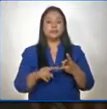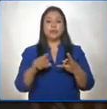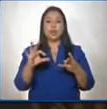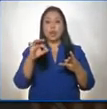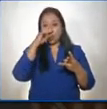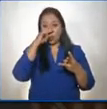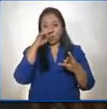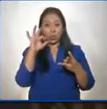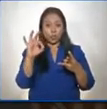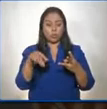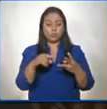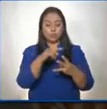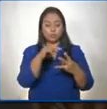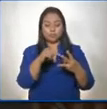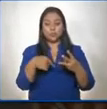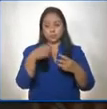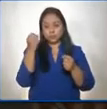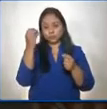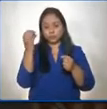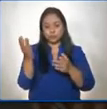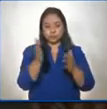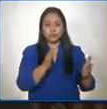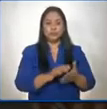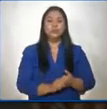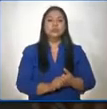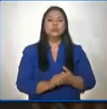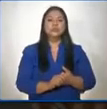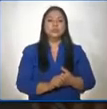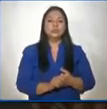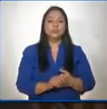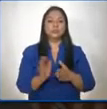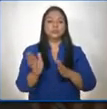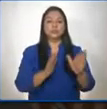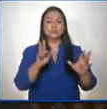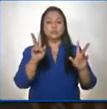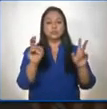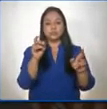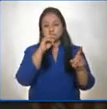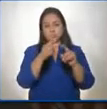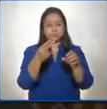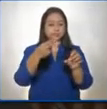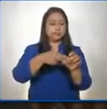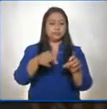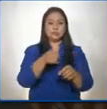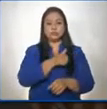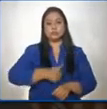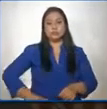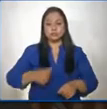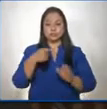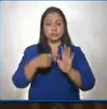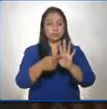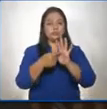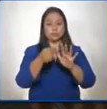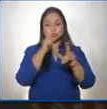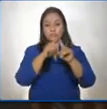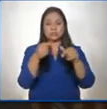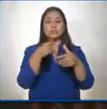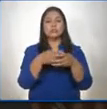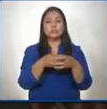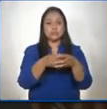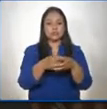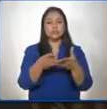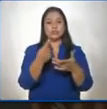García Hernández. Luego, punto siguiente, la participación de alcaldes representantes de las corporaciones municipales de las regiones ante